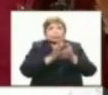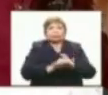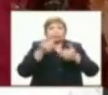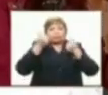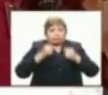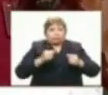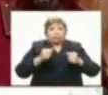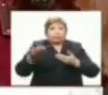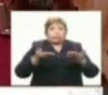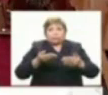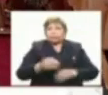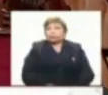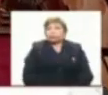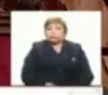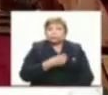Poder Ejecutivo.